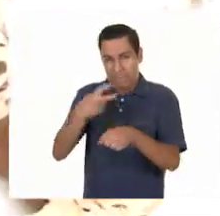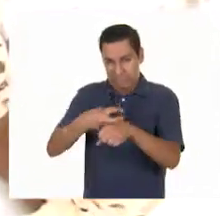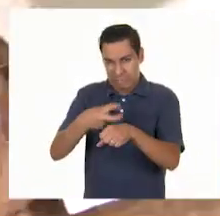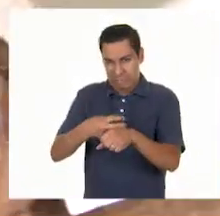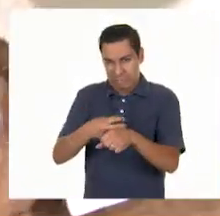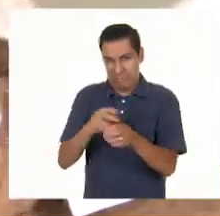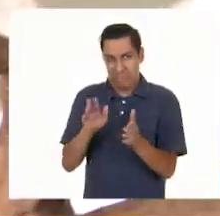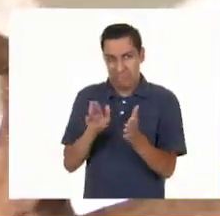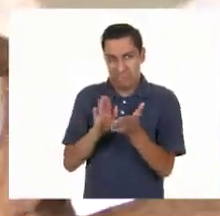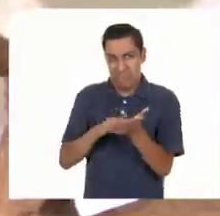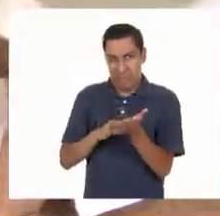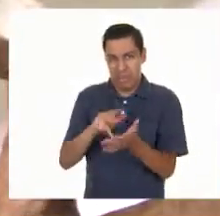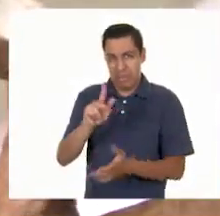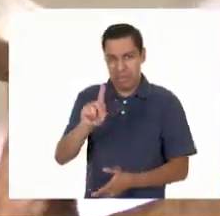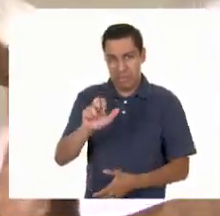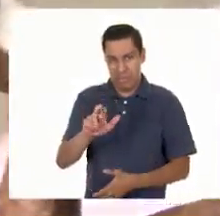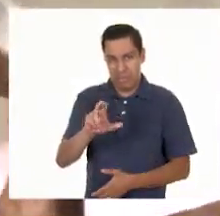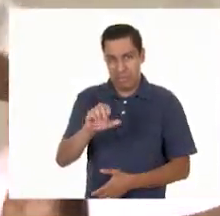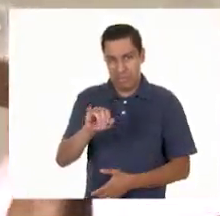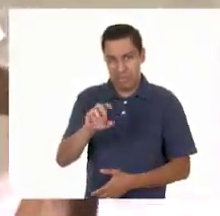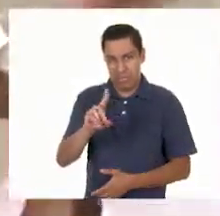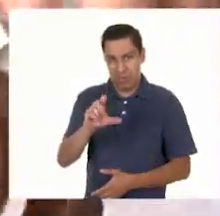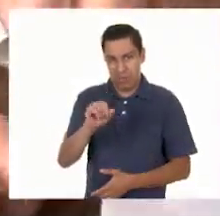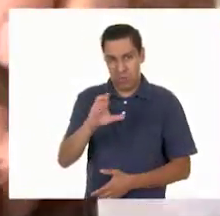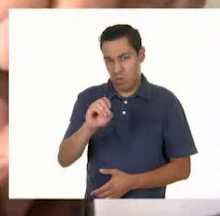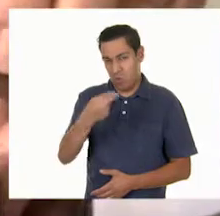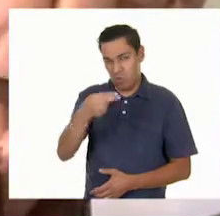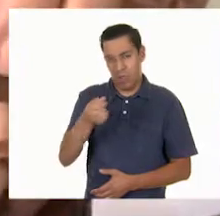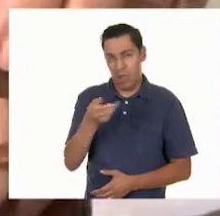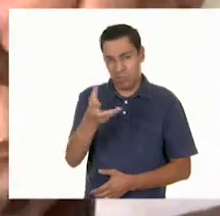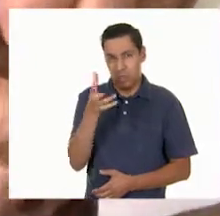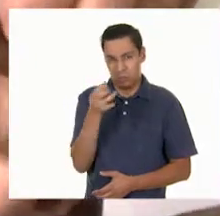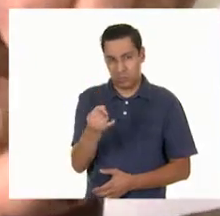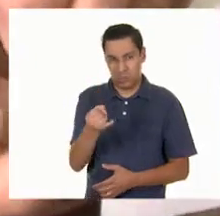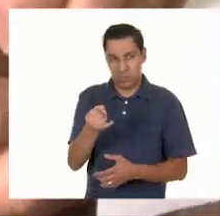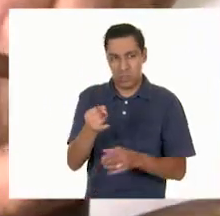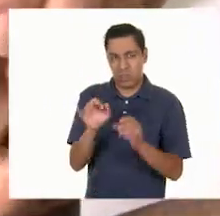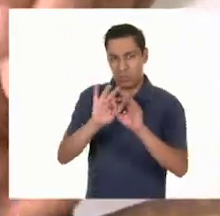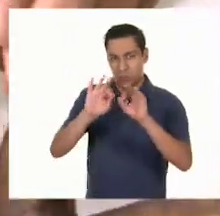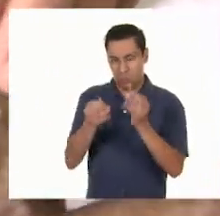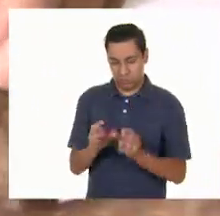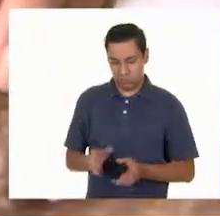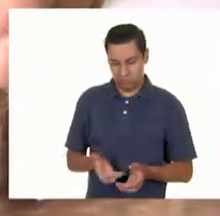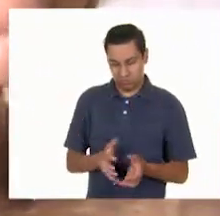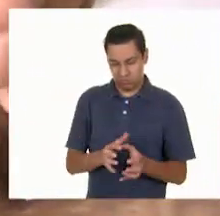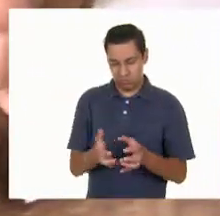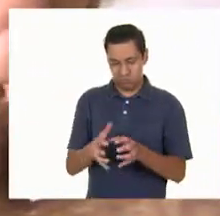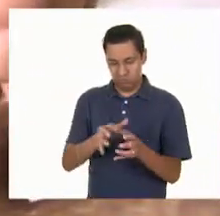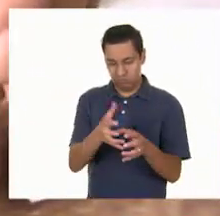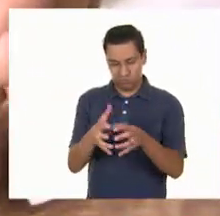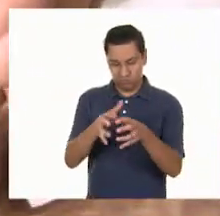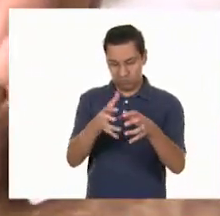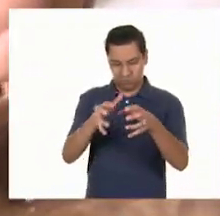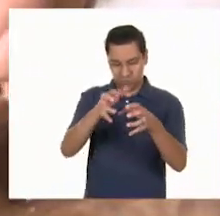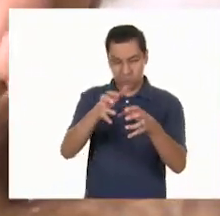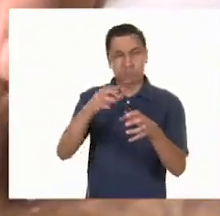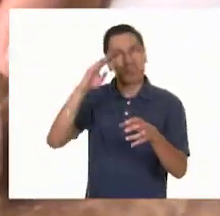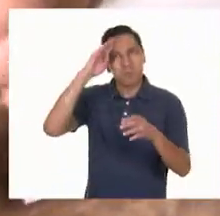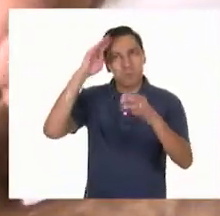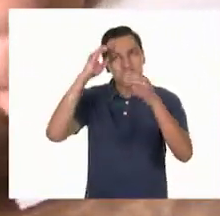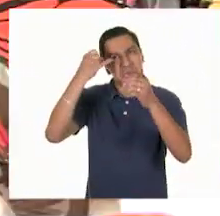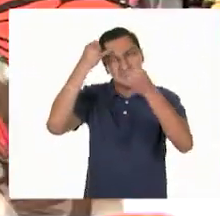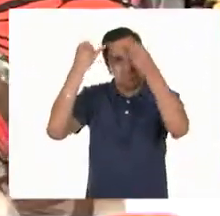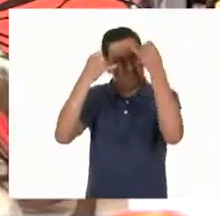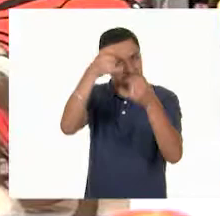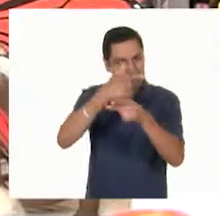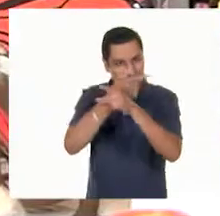es celebrando forma a la figura que aún ahora sí que imaginando se va